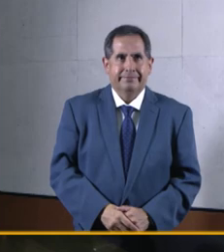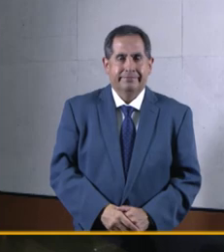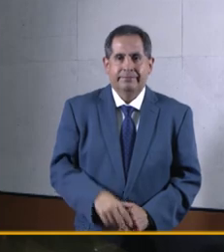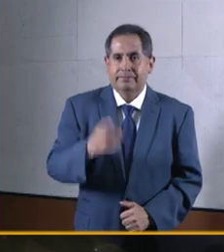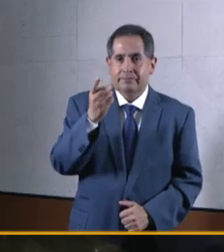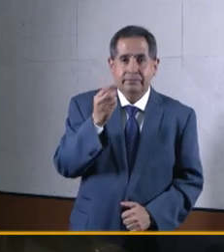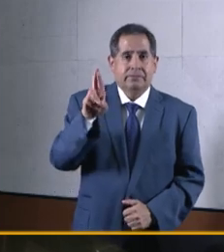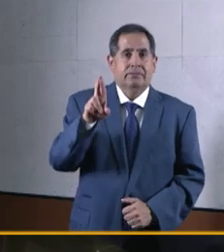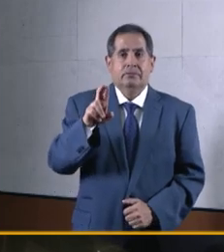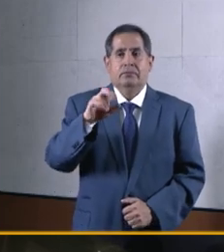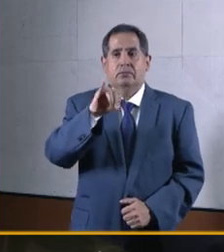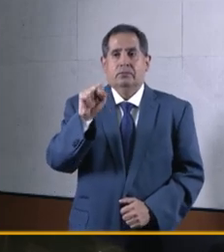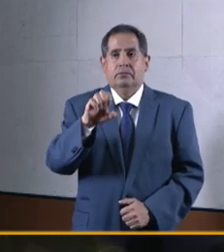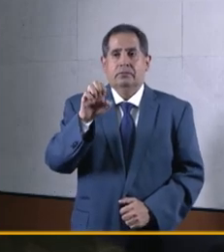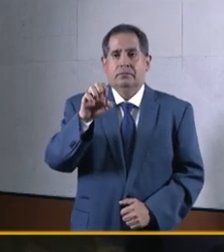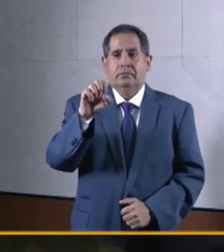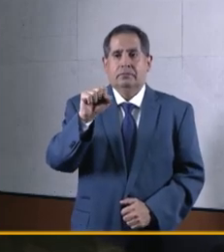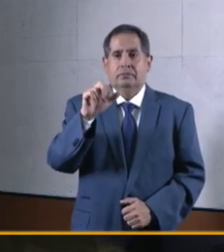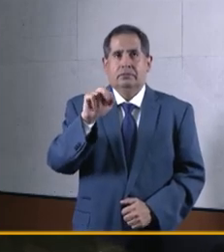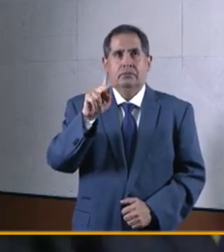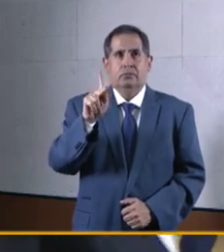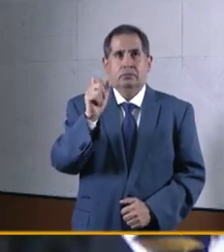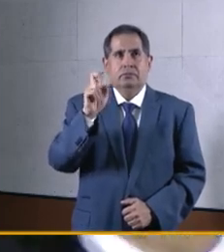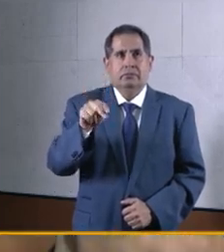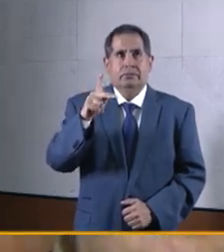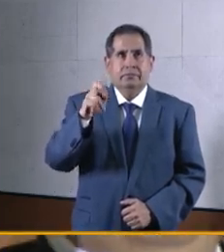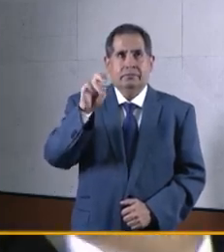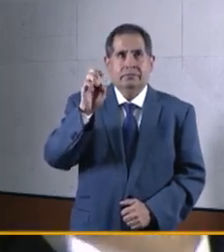doctor josé sarukhán kérmez